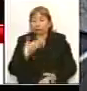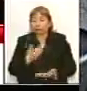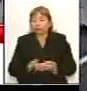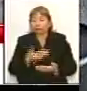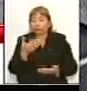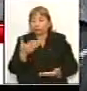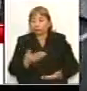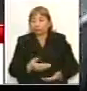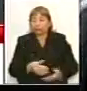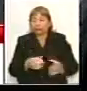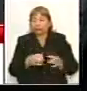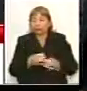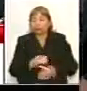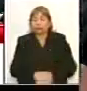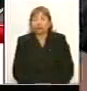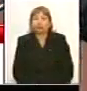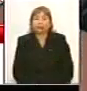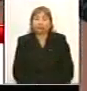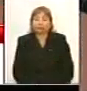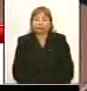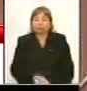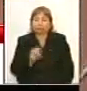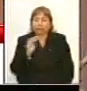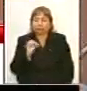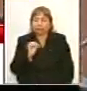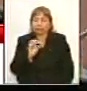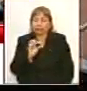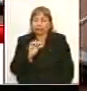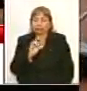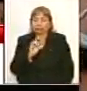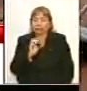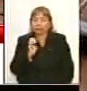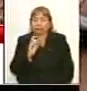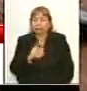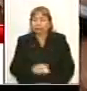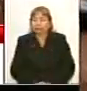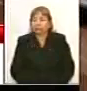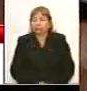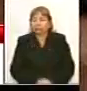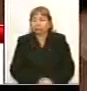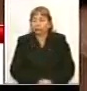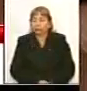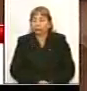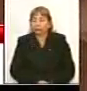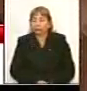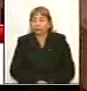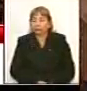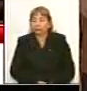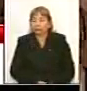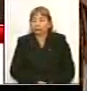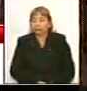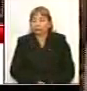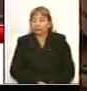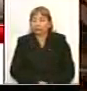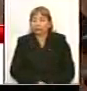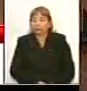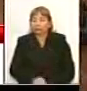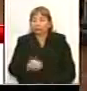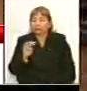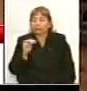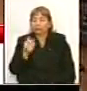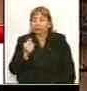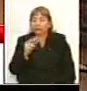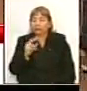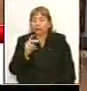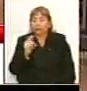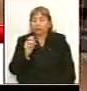La bienvenida al congresista, a Miguel, a Román, Aldivia, que está presente. Sí, pedía la palabra con congresista Martunel.